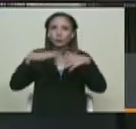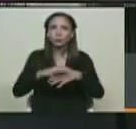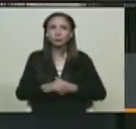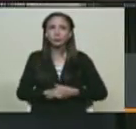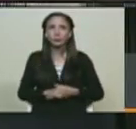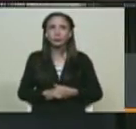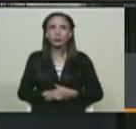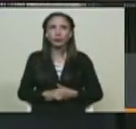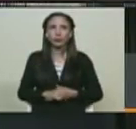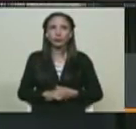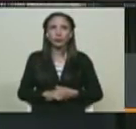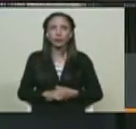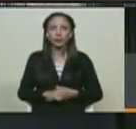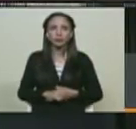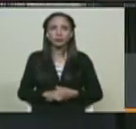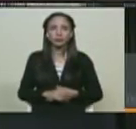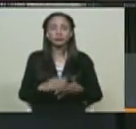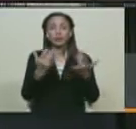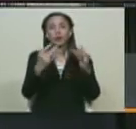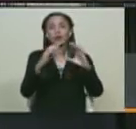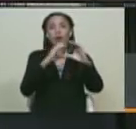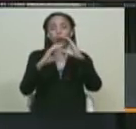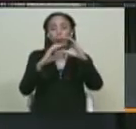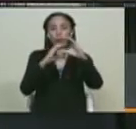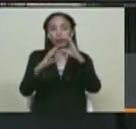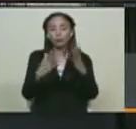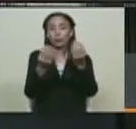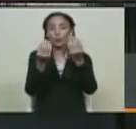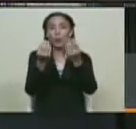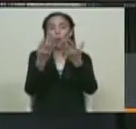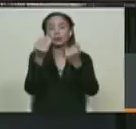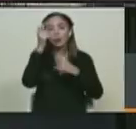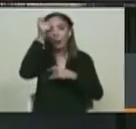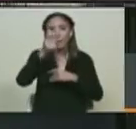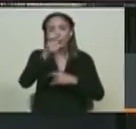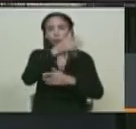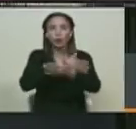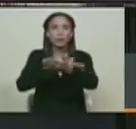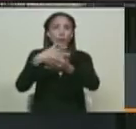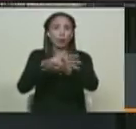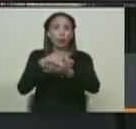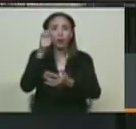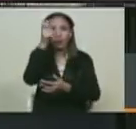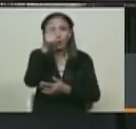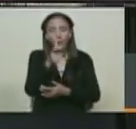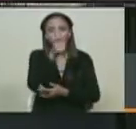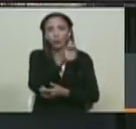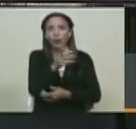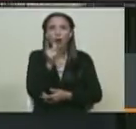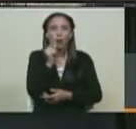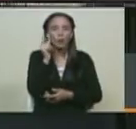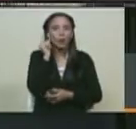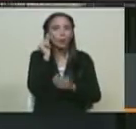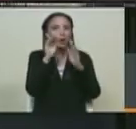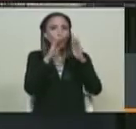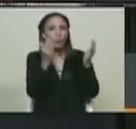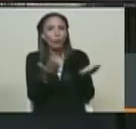Todo. Bueno, estamos comunicando con millones de compatriotas aquí y de hombres y mujeres en el